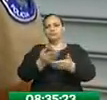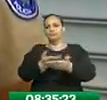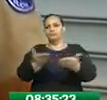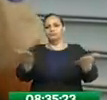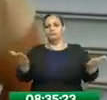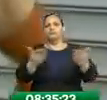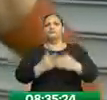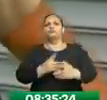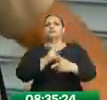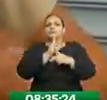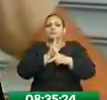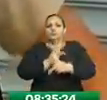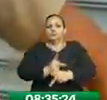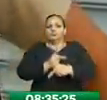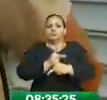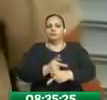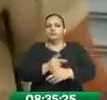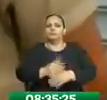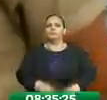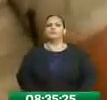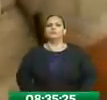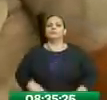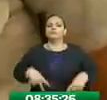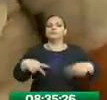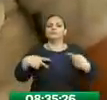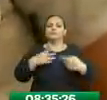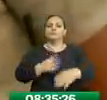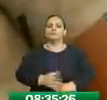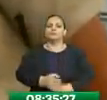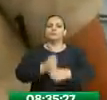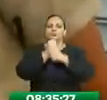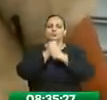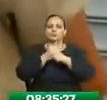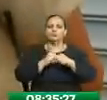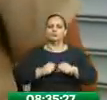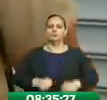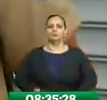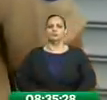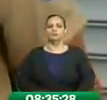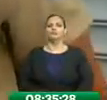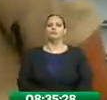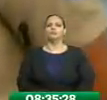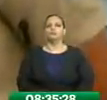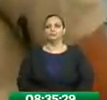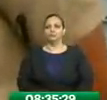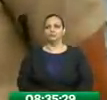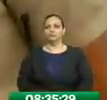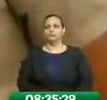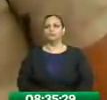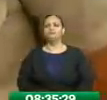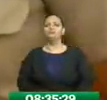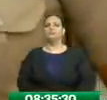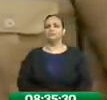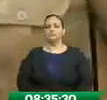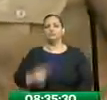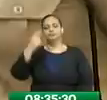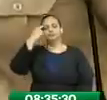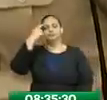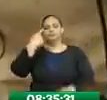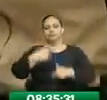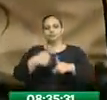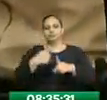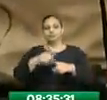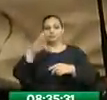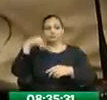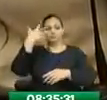personas. Brindando constante resguardo, creemos y consideramos que la situación del país va a mejorar. Perfecto. ¿Ustedes qué han